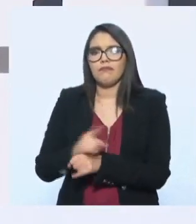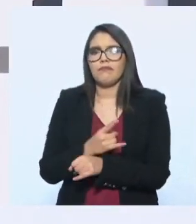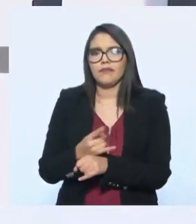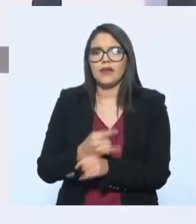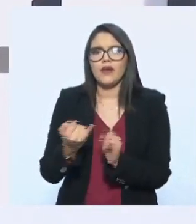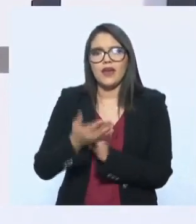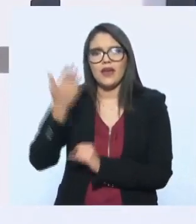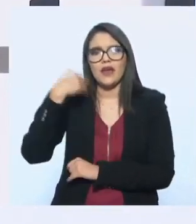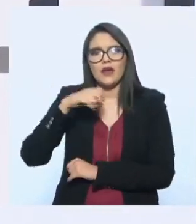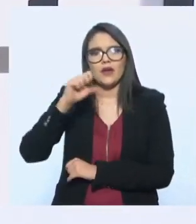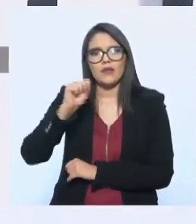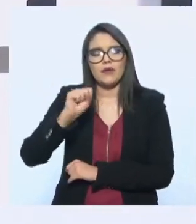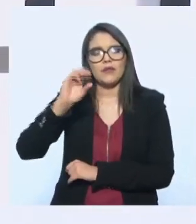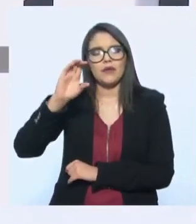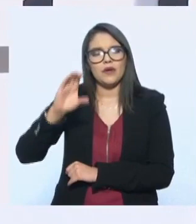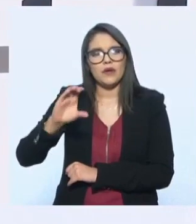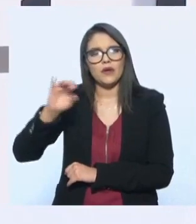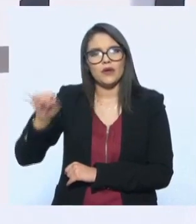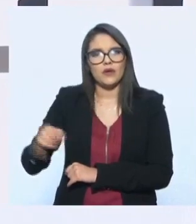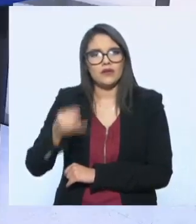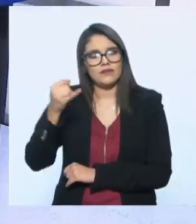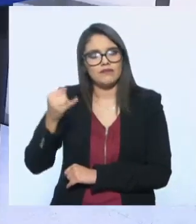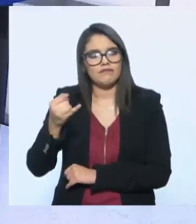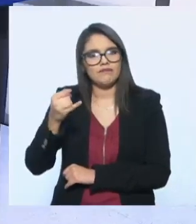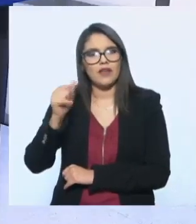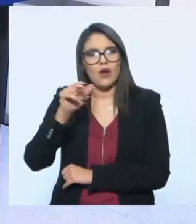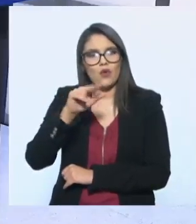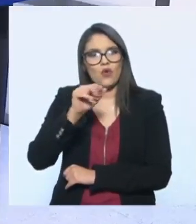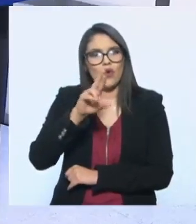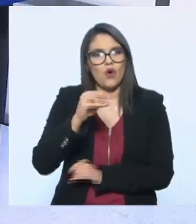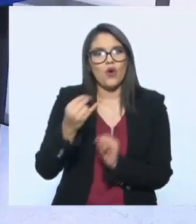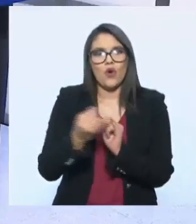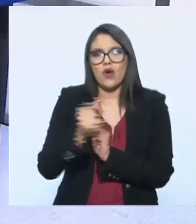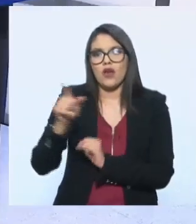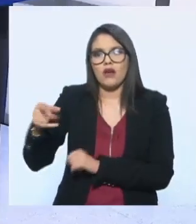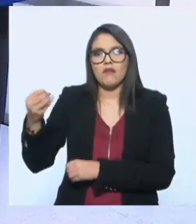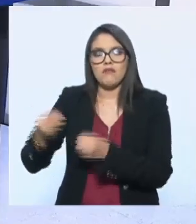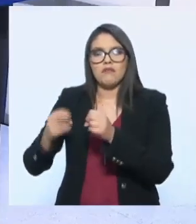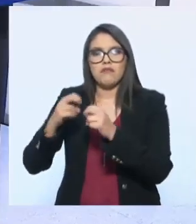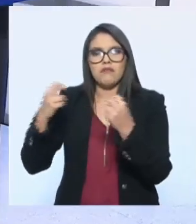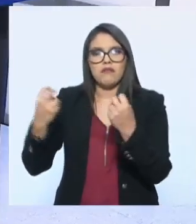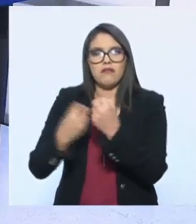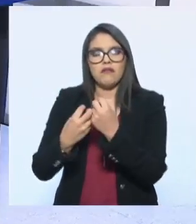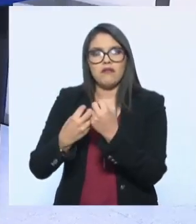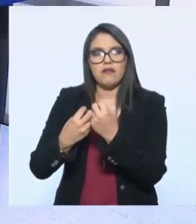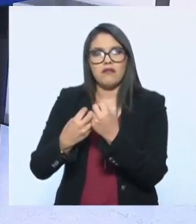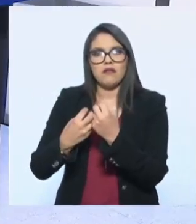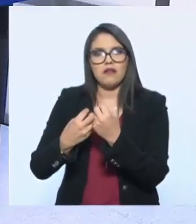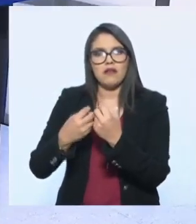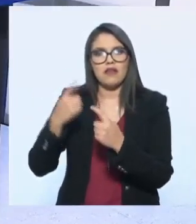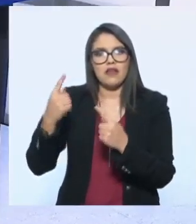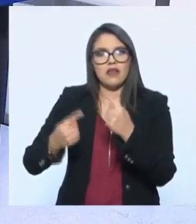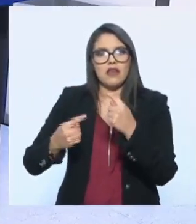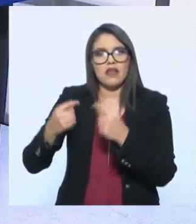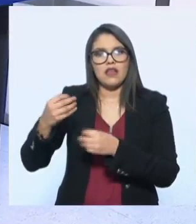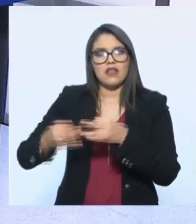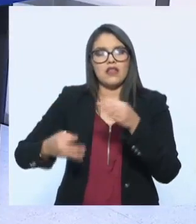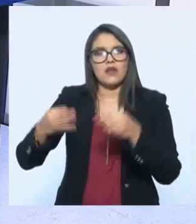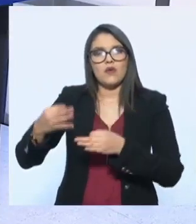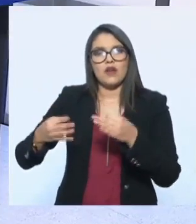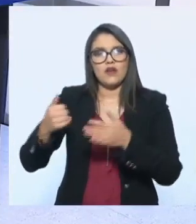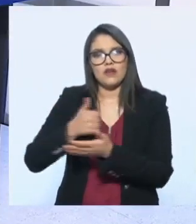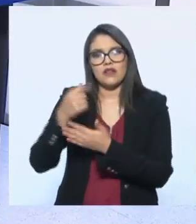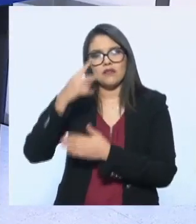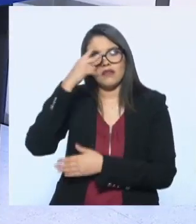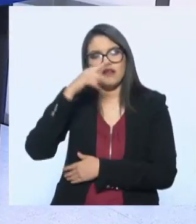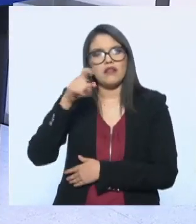Suprema Corte, Arturo Saldívar, tendría que salir también el magistrado, el presidente del Tribunal Superior de la Ciudad de México, Oscar Guerra, a